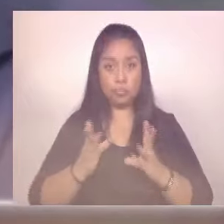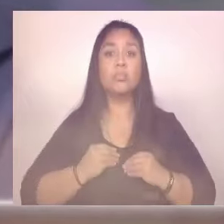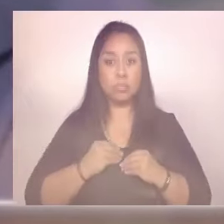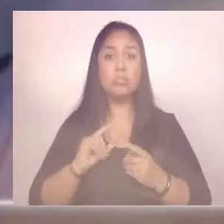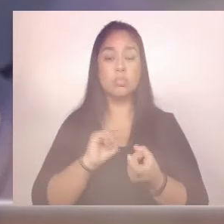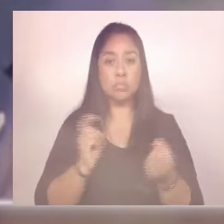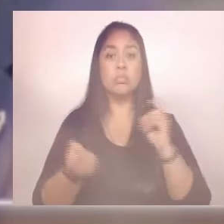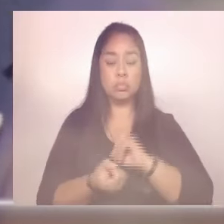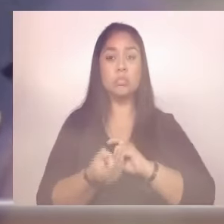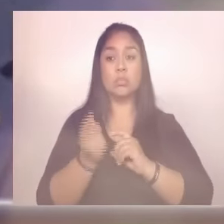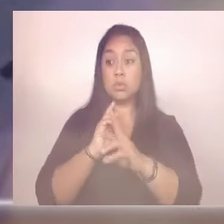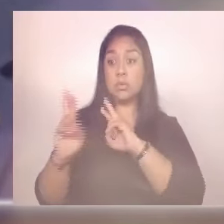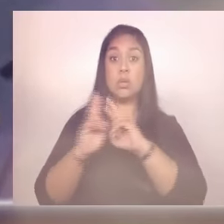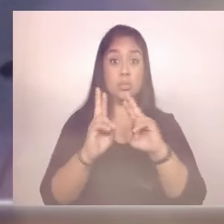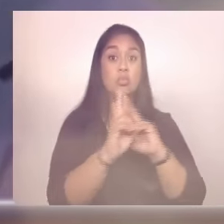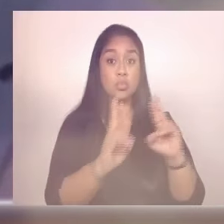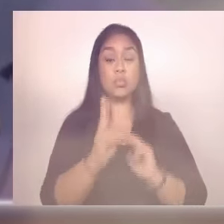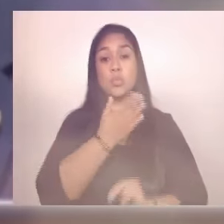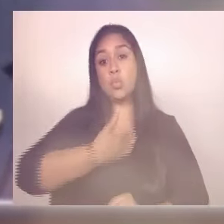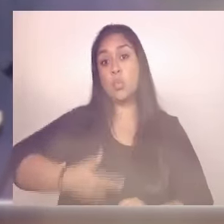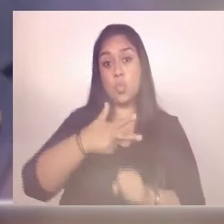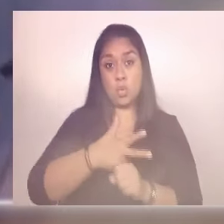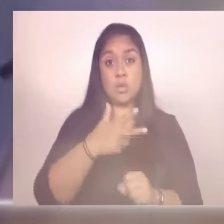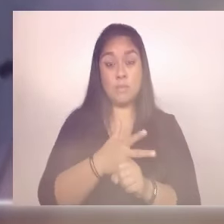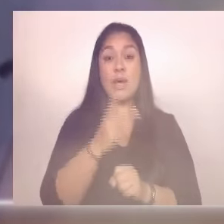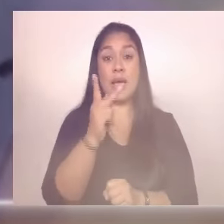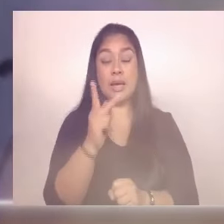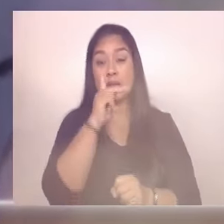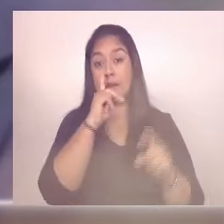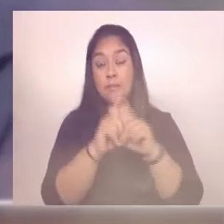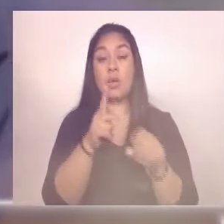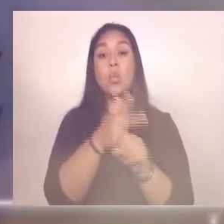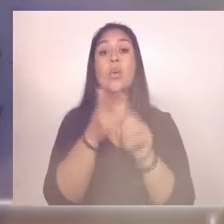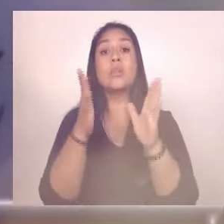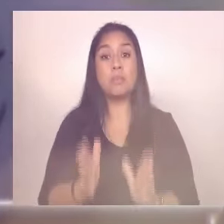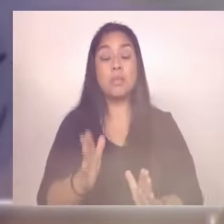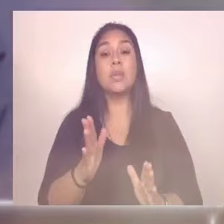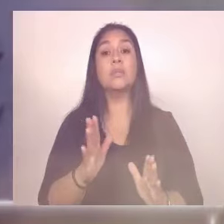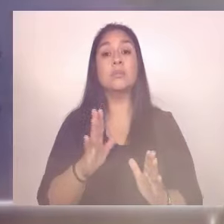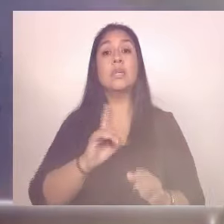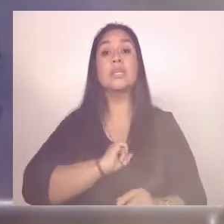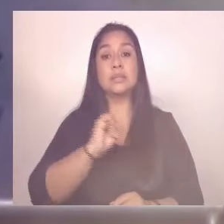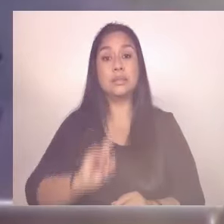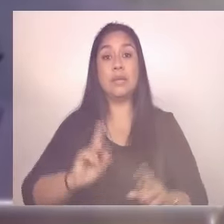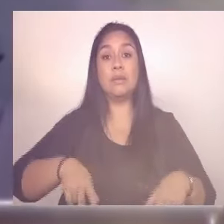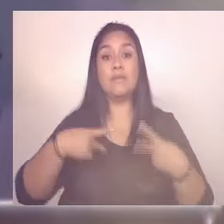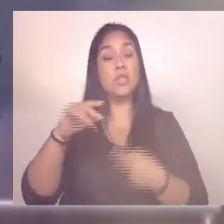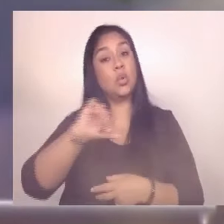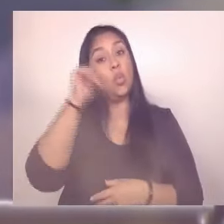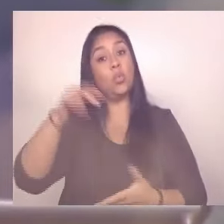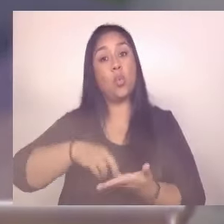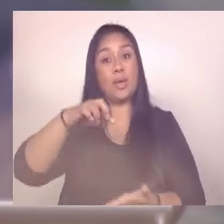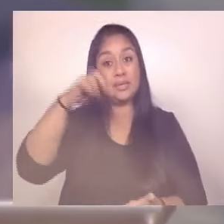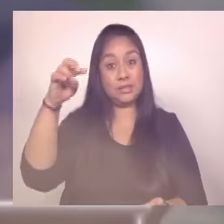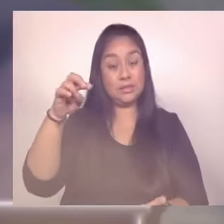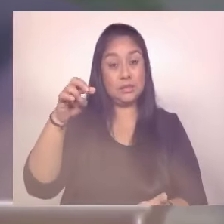comprometido a transformar la relación entre el Estado de Guatemala y las y los guatemaltecos que se encuentran residiendo fuera